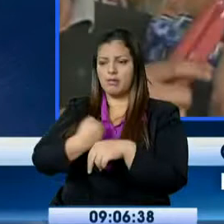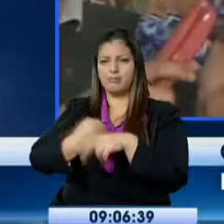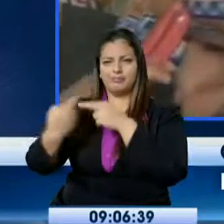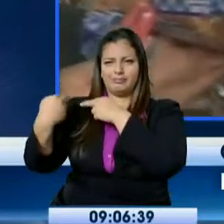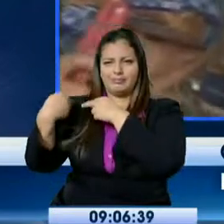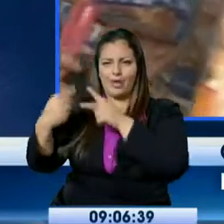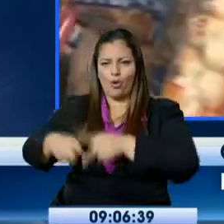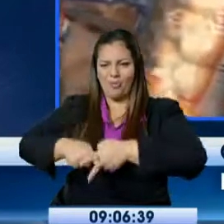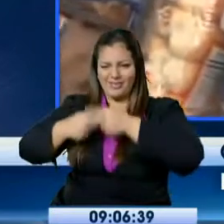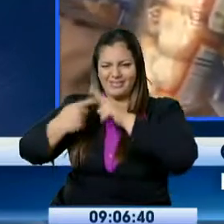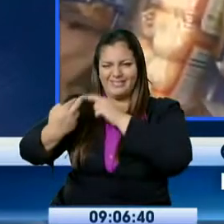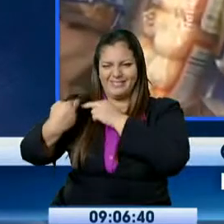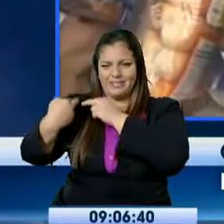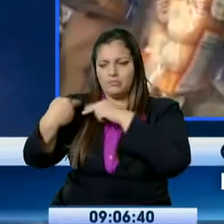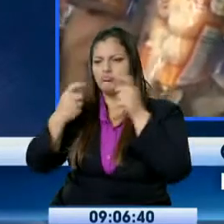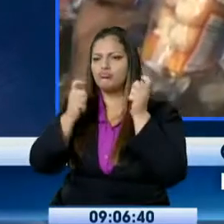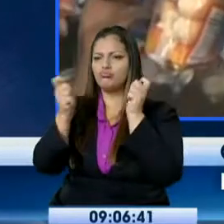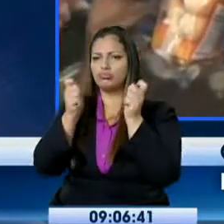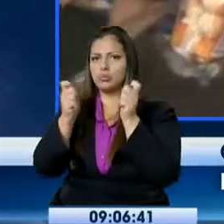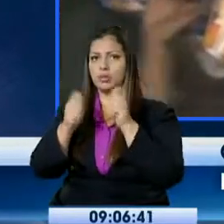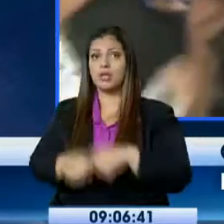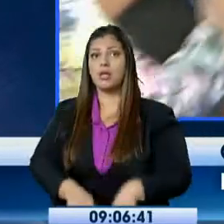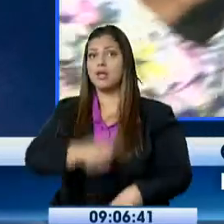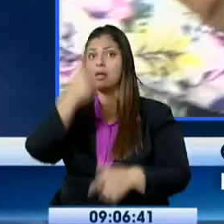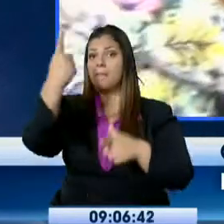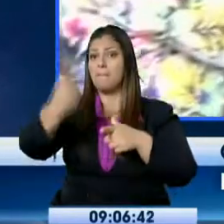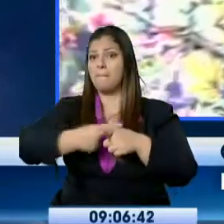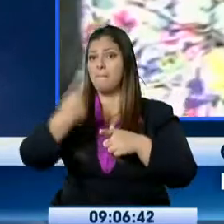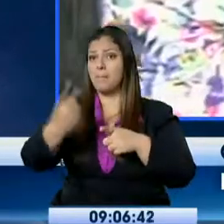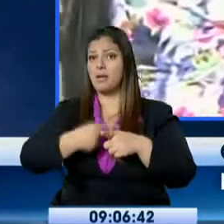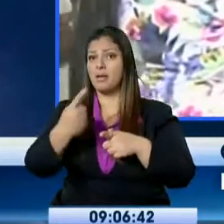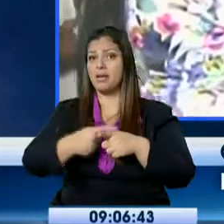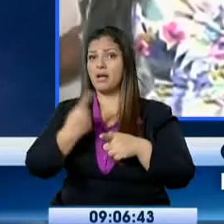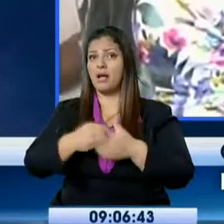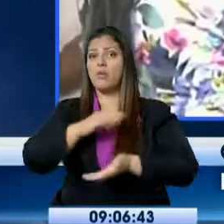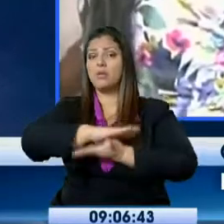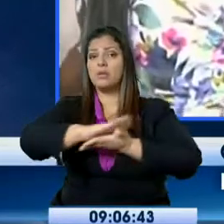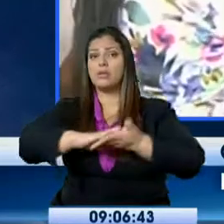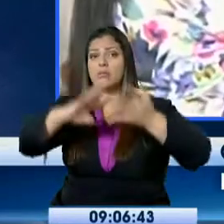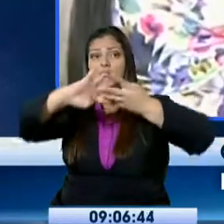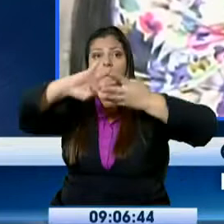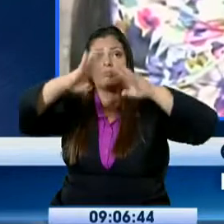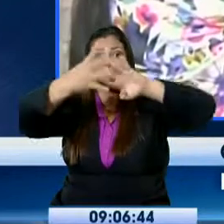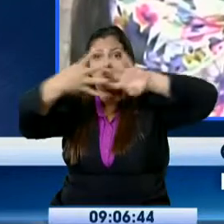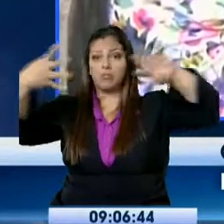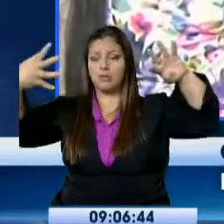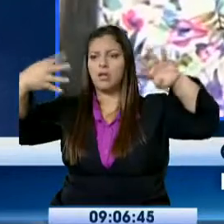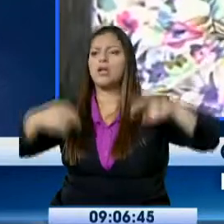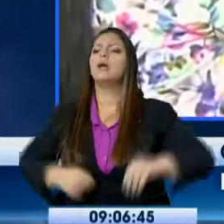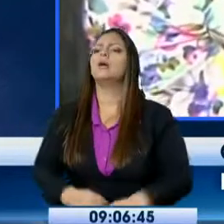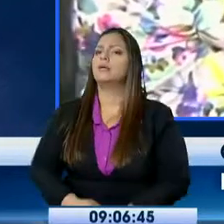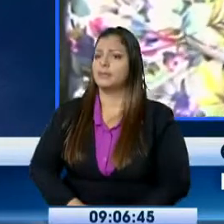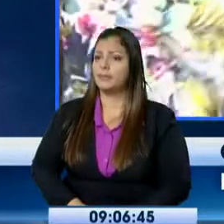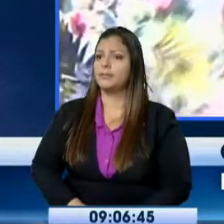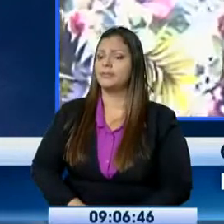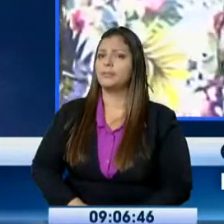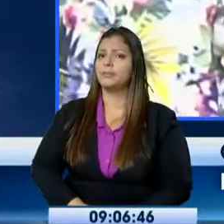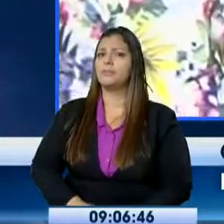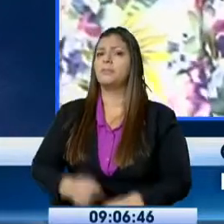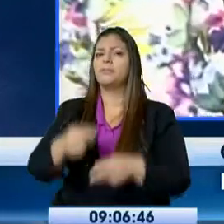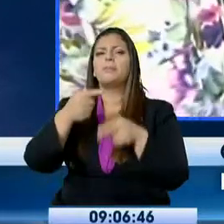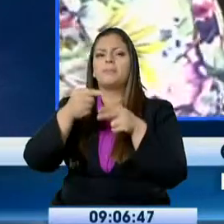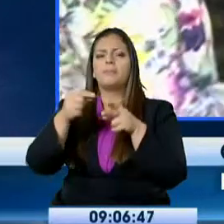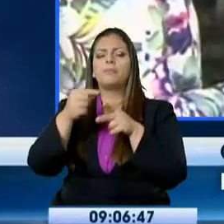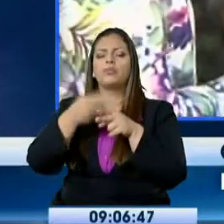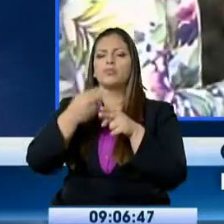el mercado en montebello porque porque existen ciertas quejas nosotros visitamos las tiendas y el tendero nos dice claro señores pues el